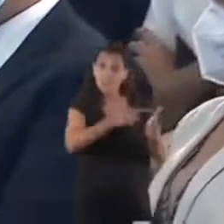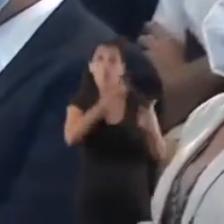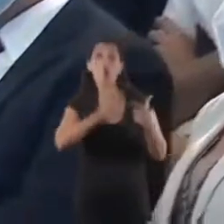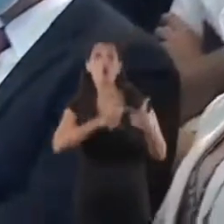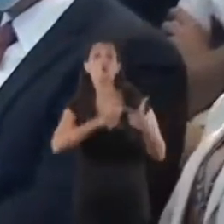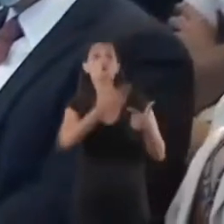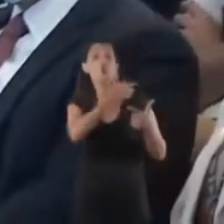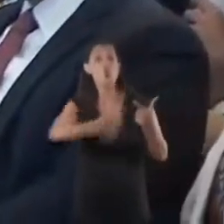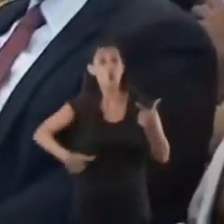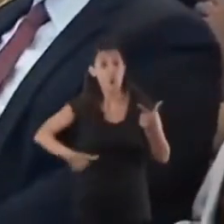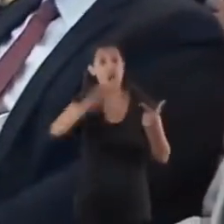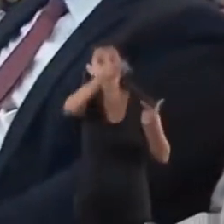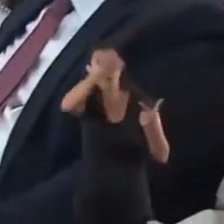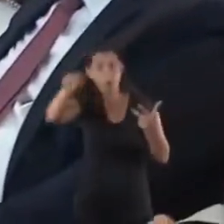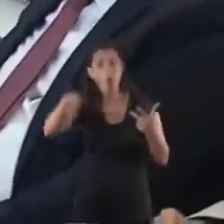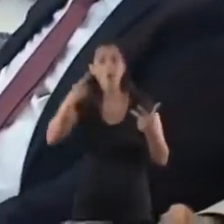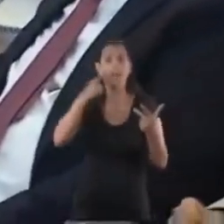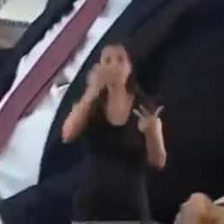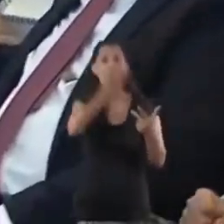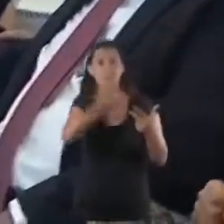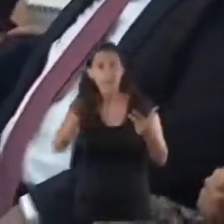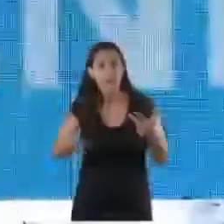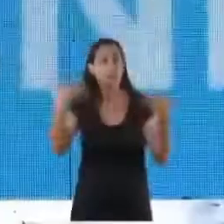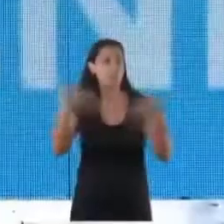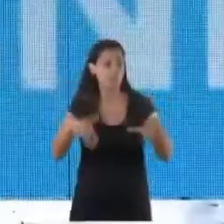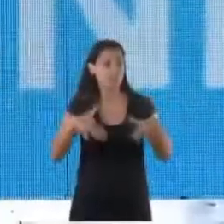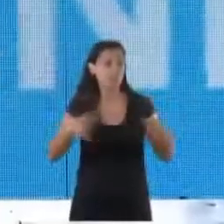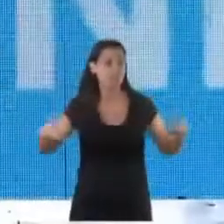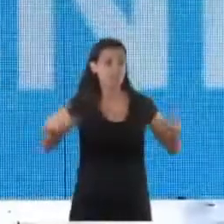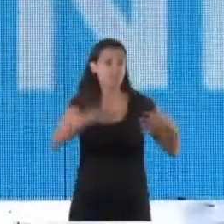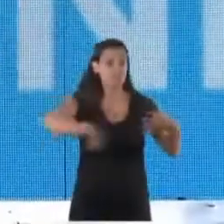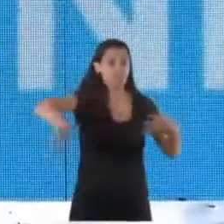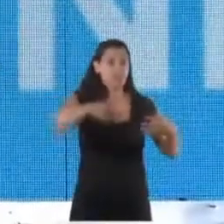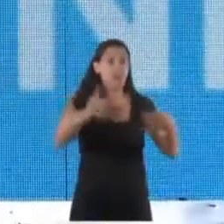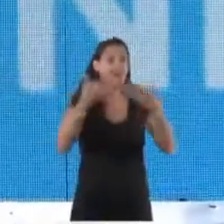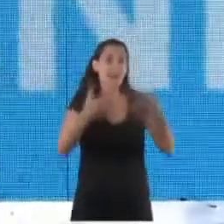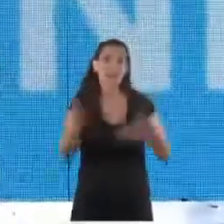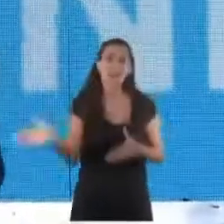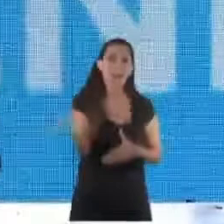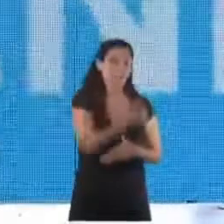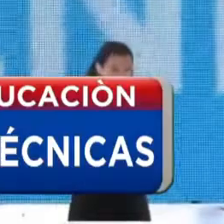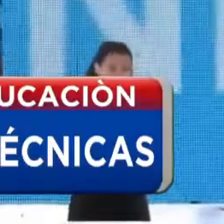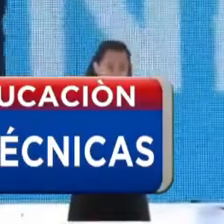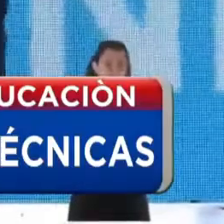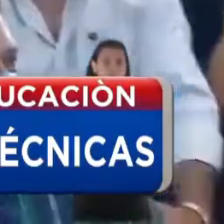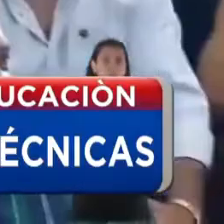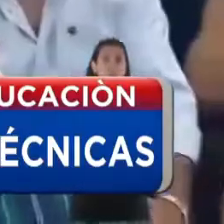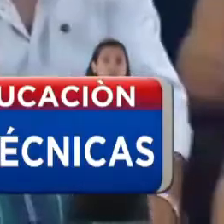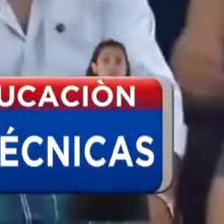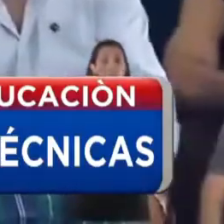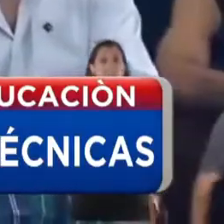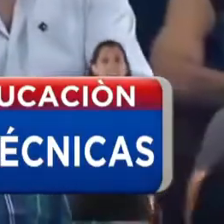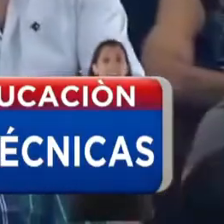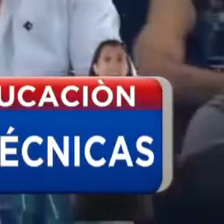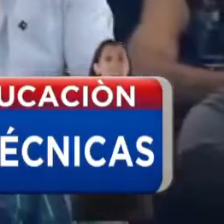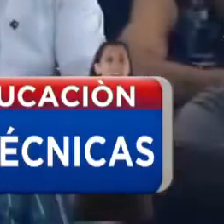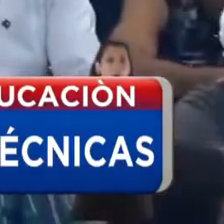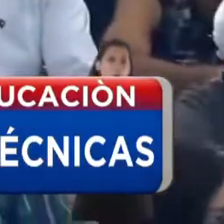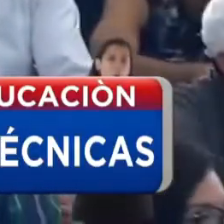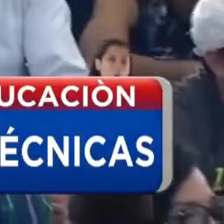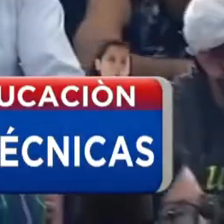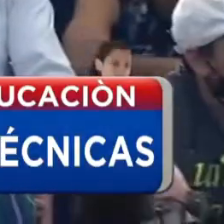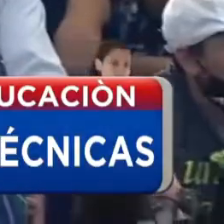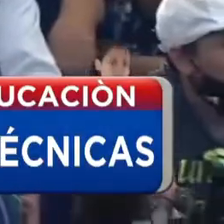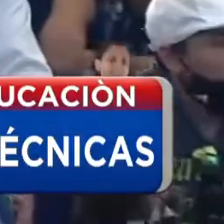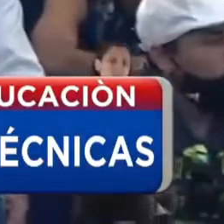Continuamos con N9 Federal con una noticia nacional. Se construirán 100 escuelas técnicas totalmente nuevas. Así lo anunció esta tarde